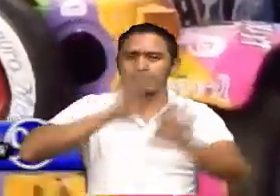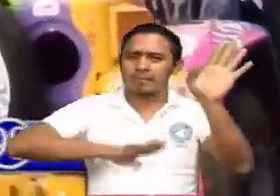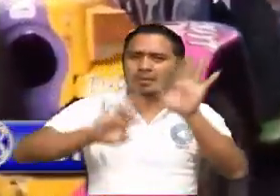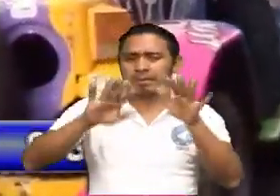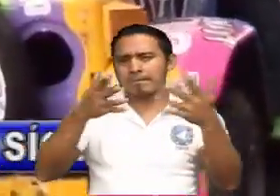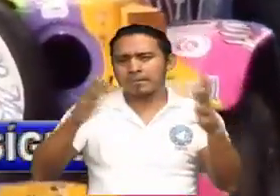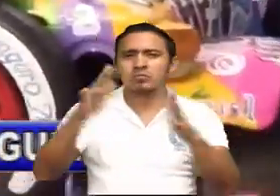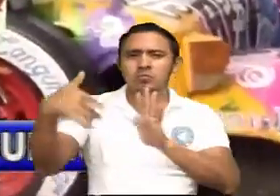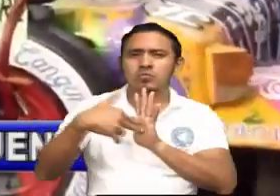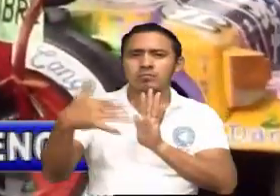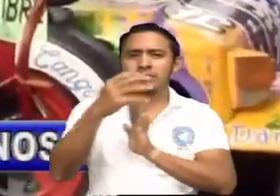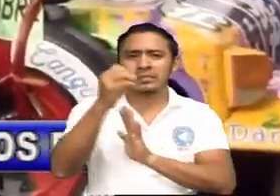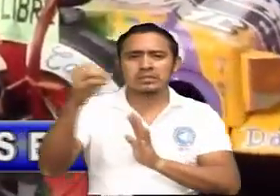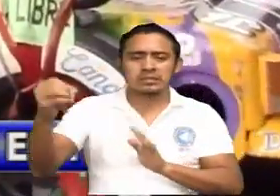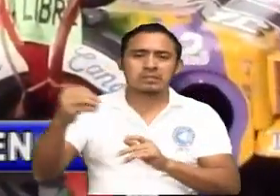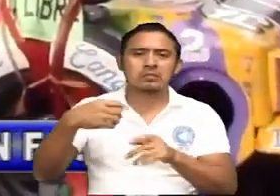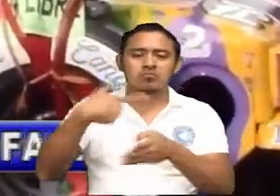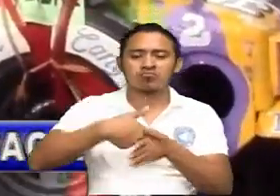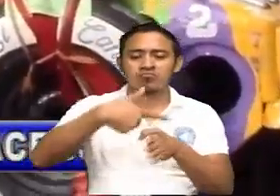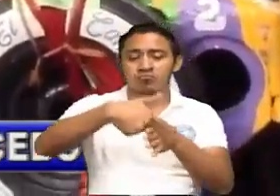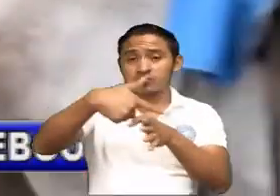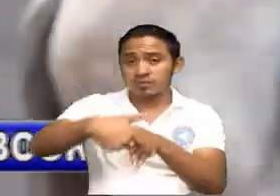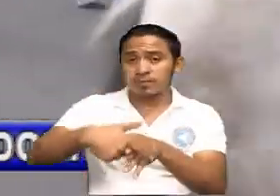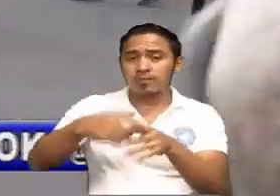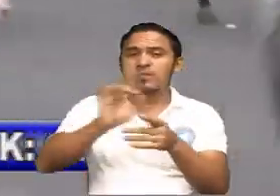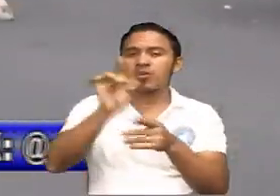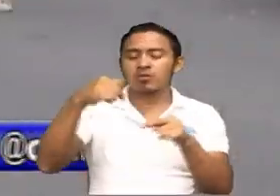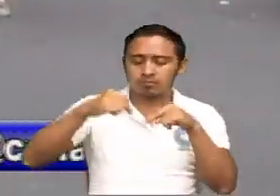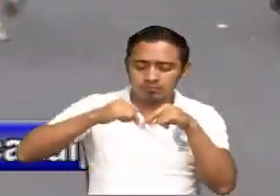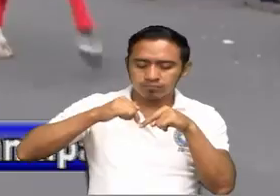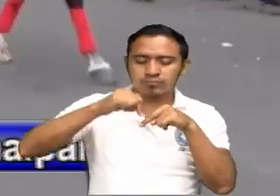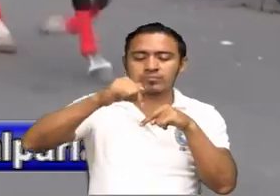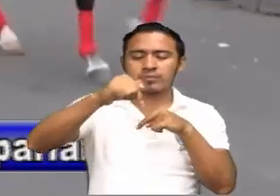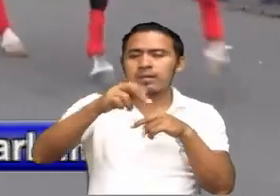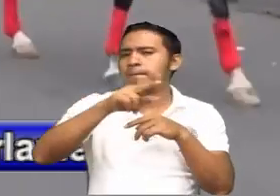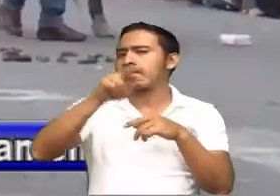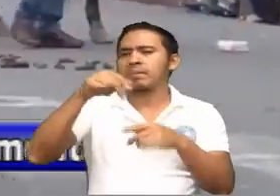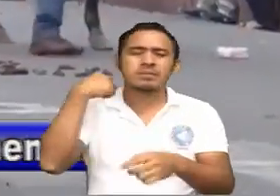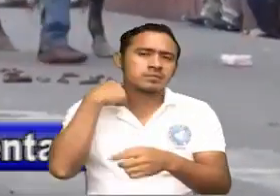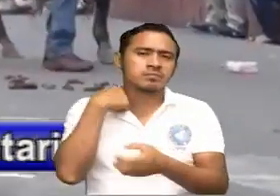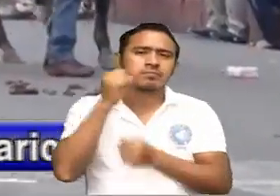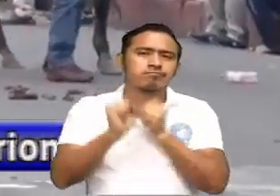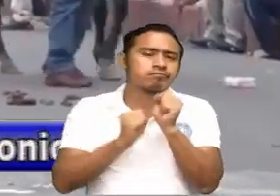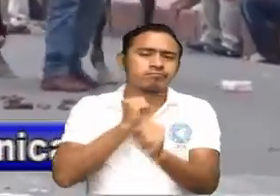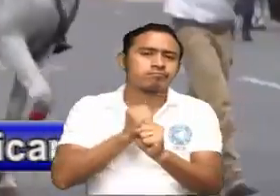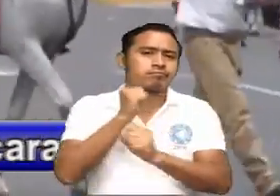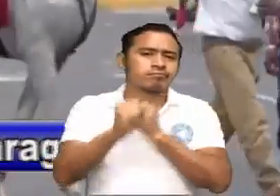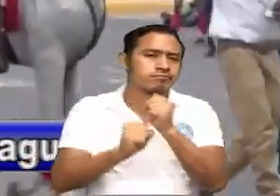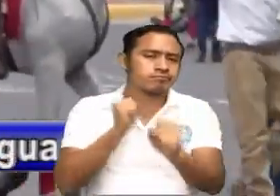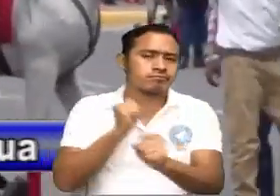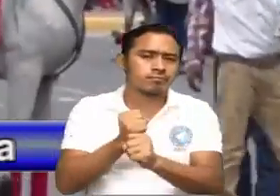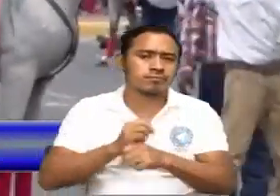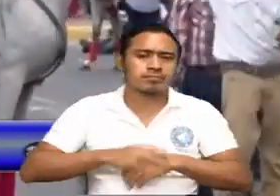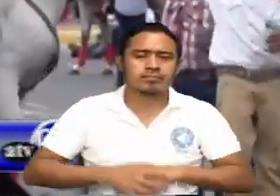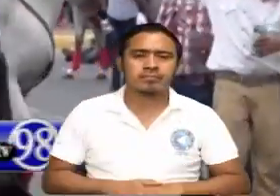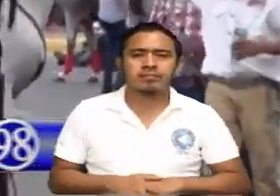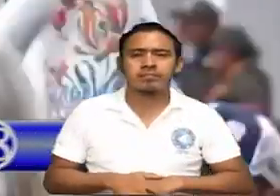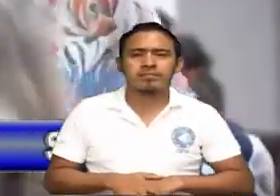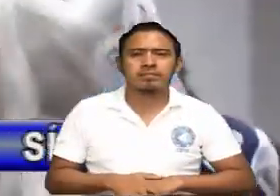participarán unos 2.500 caballistas. La ruta del desfile será la misma de años anteriores.